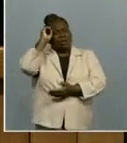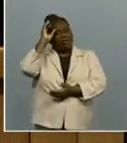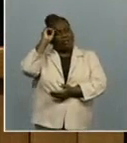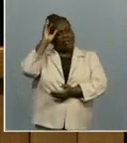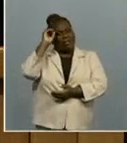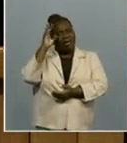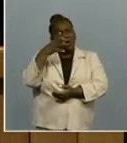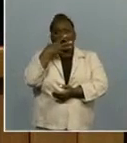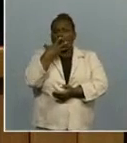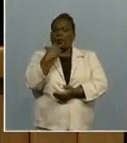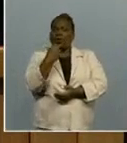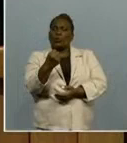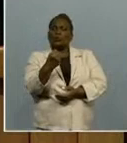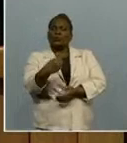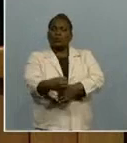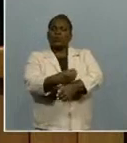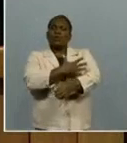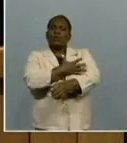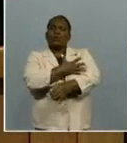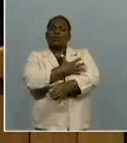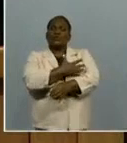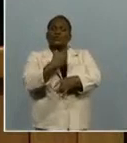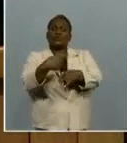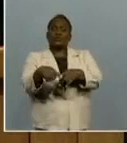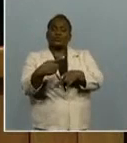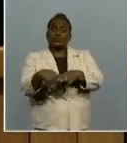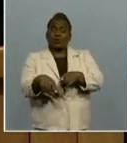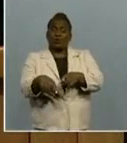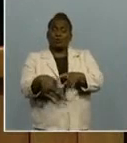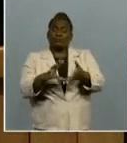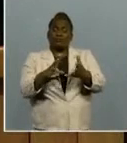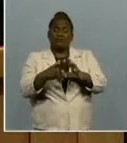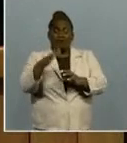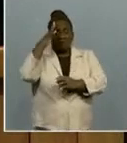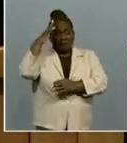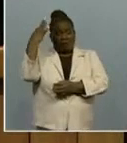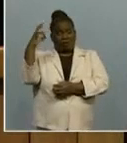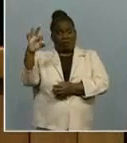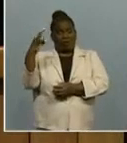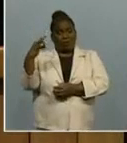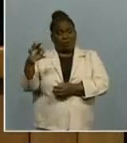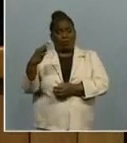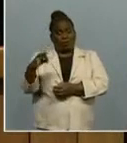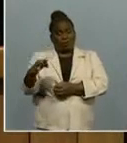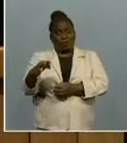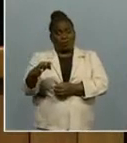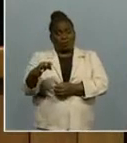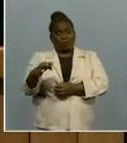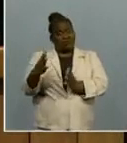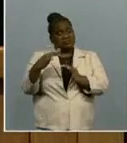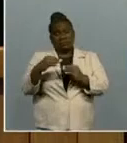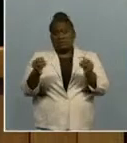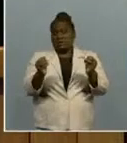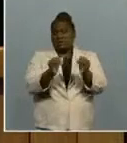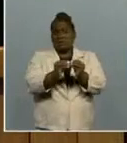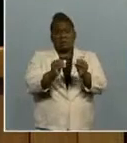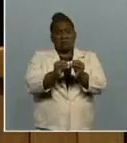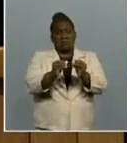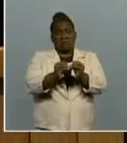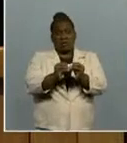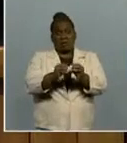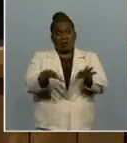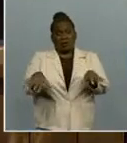gustos emociones y corrientes ideológicas muchas veces completamente ajenas al contexto que